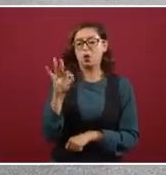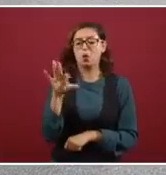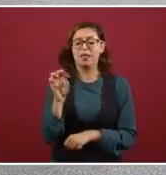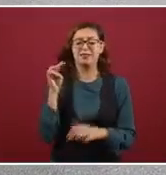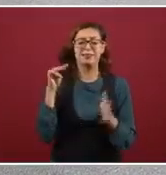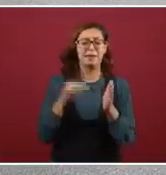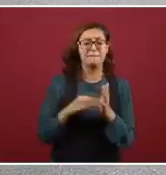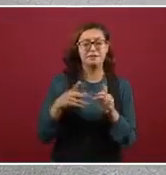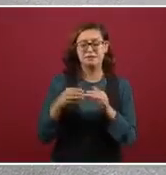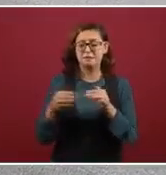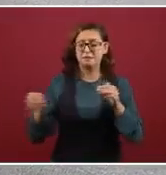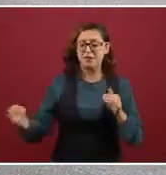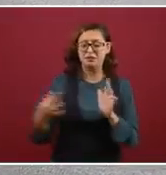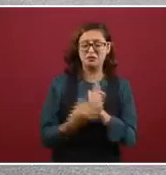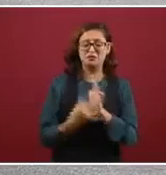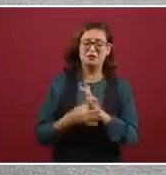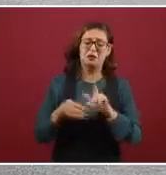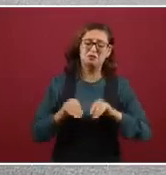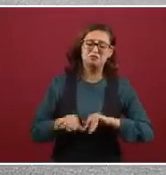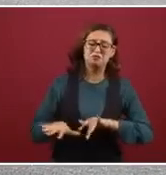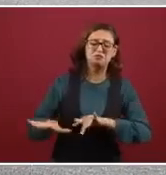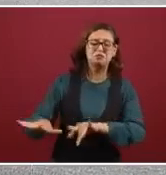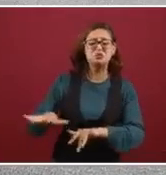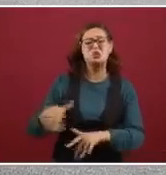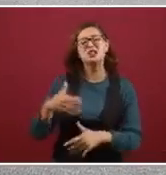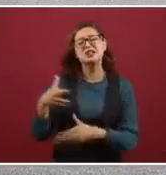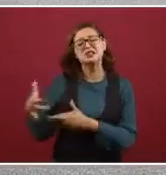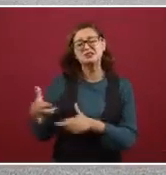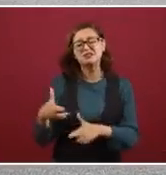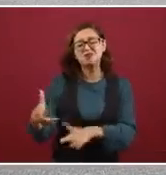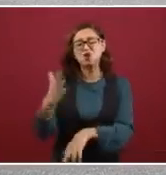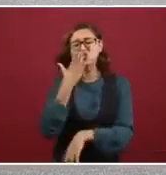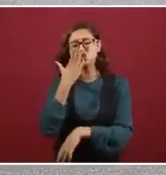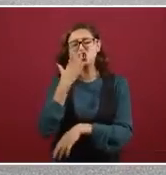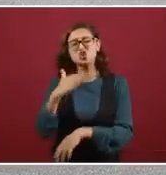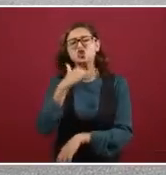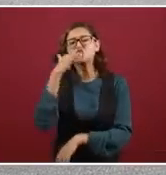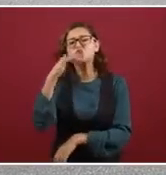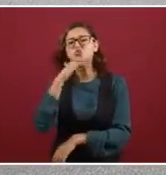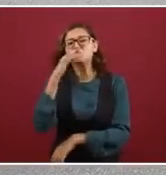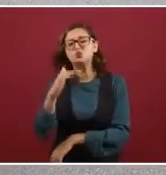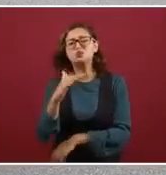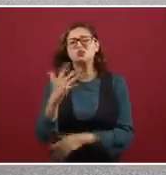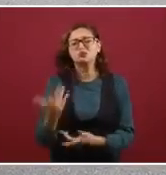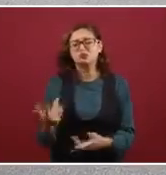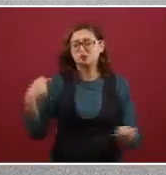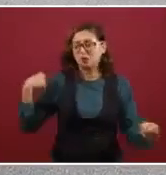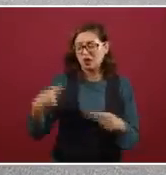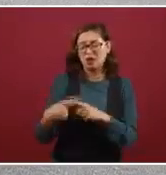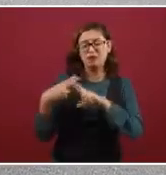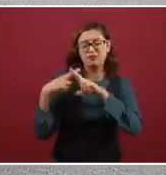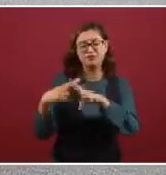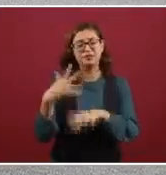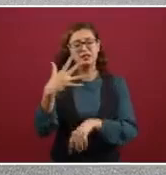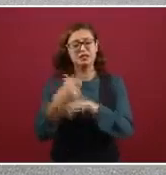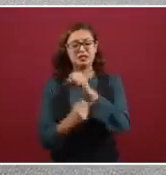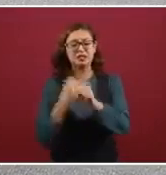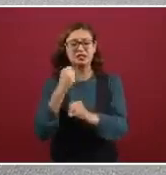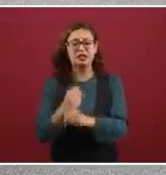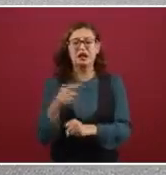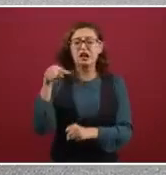Sonora. ¿Cuál es su postura? ¿Qué le diría a los pobladores de Bacanuchi, Babiácora,